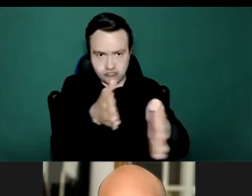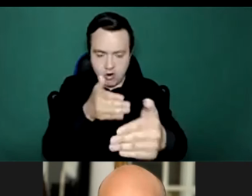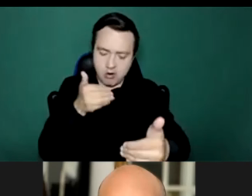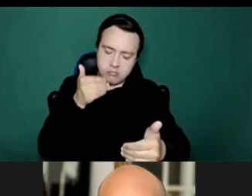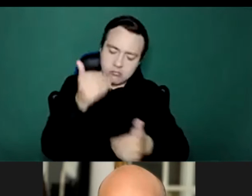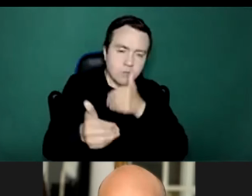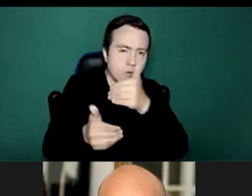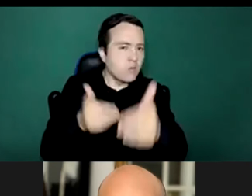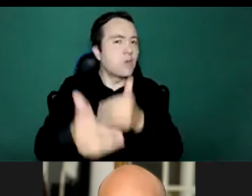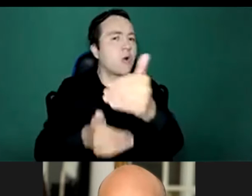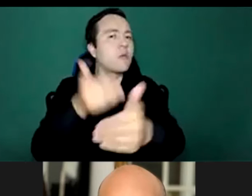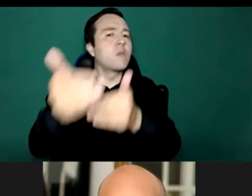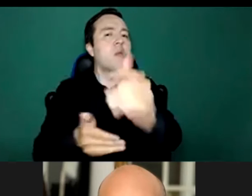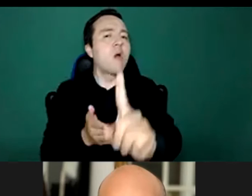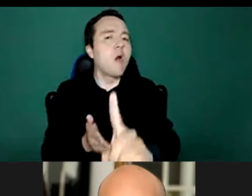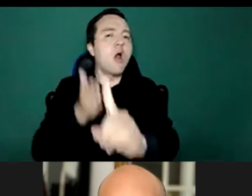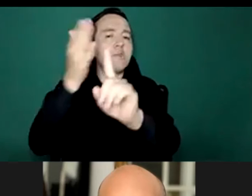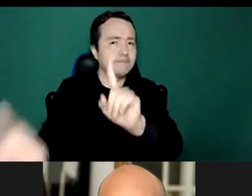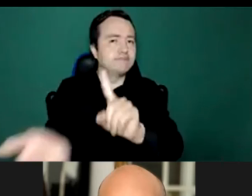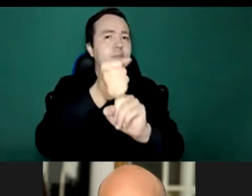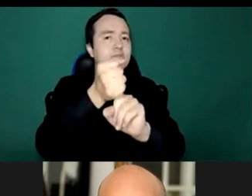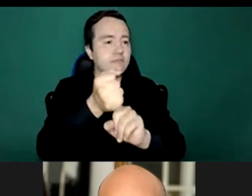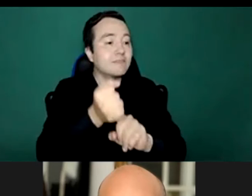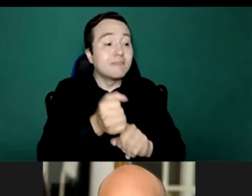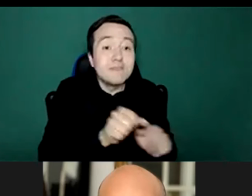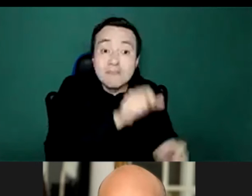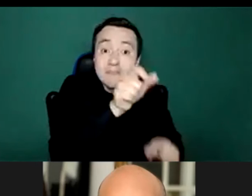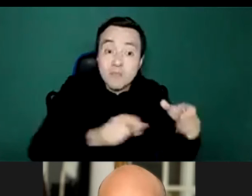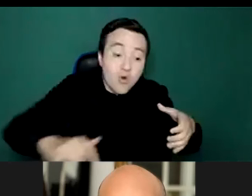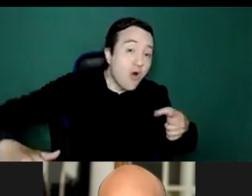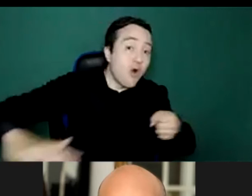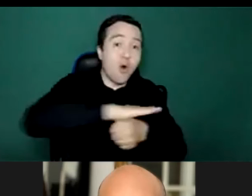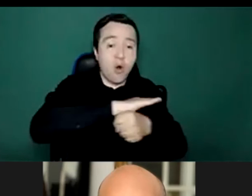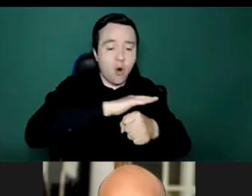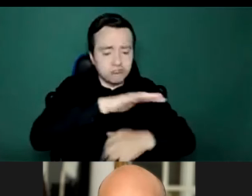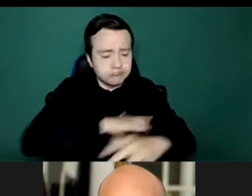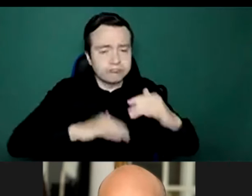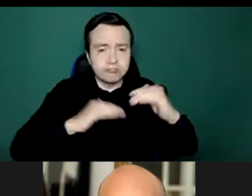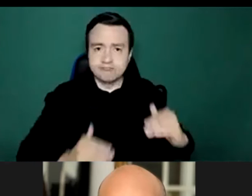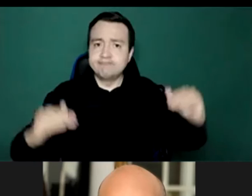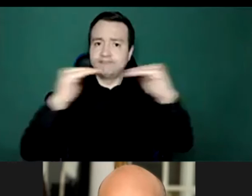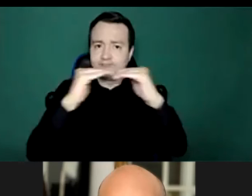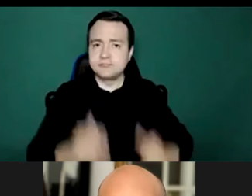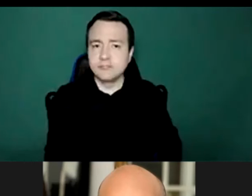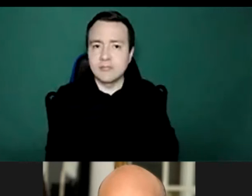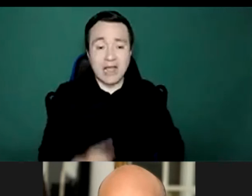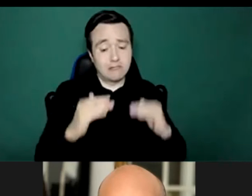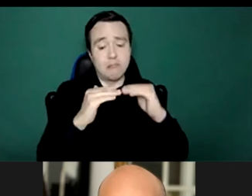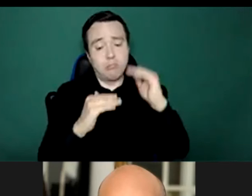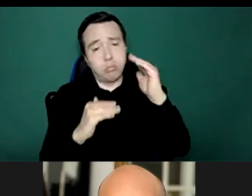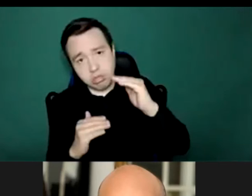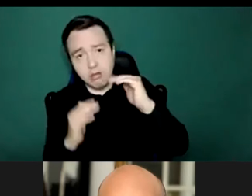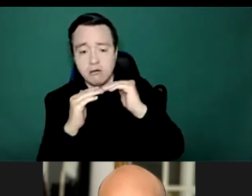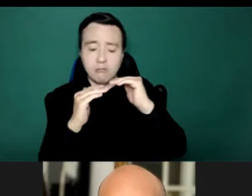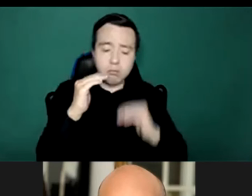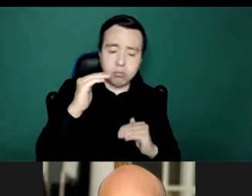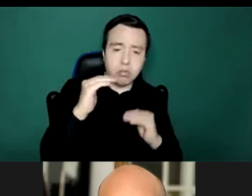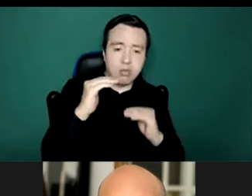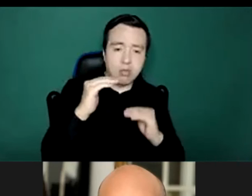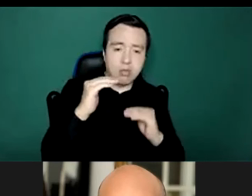la salud universal con equidad. Atacar las inequidades y eliminar las barreras con esa hoja de ruta